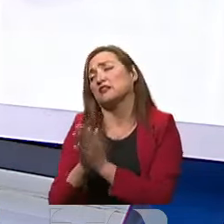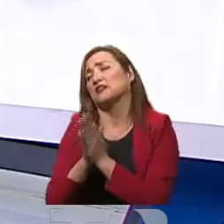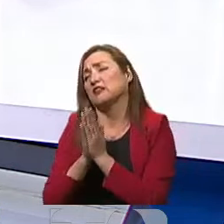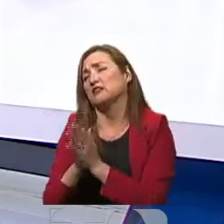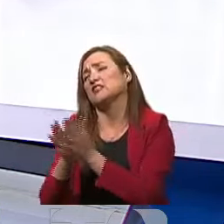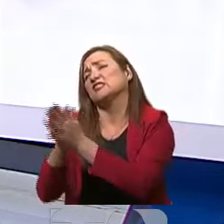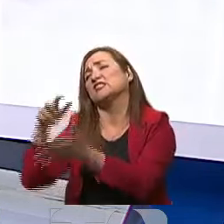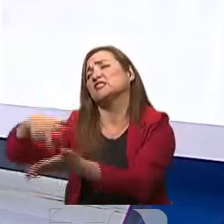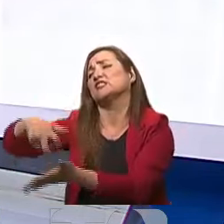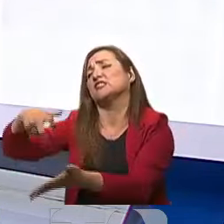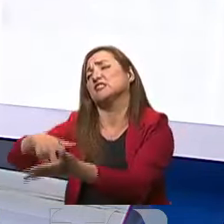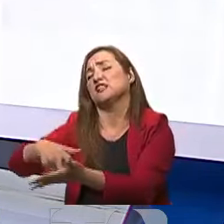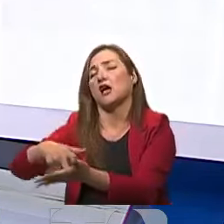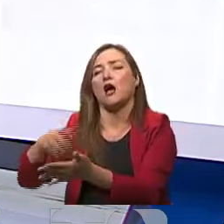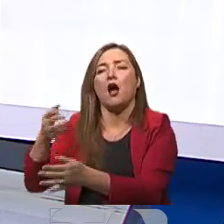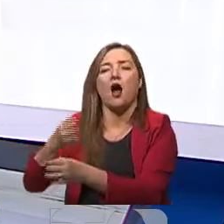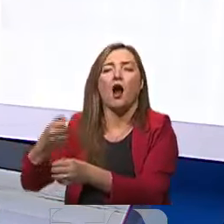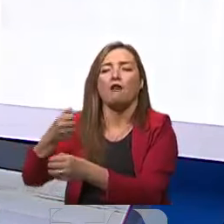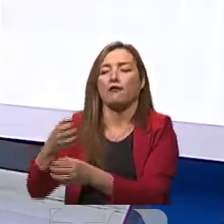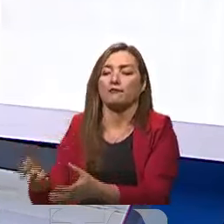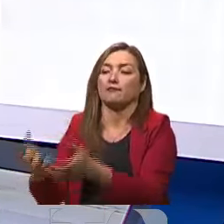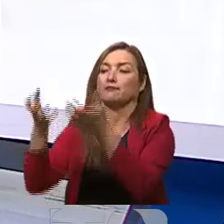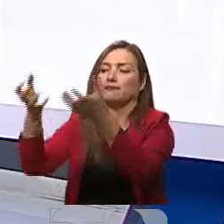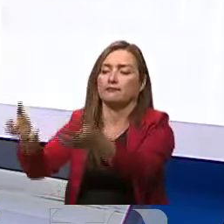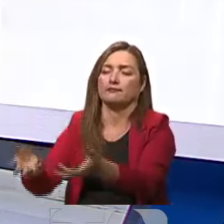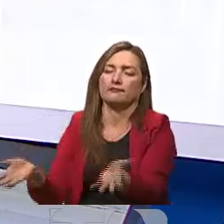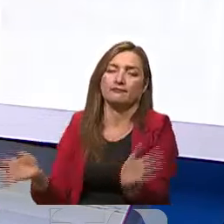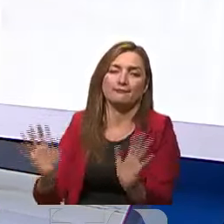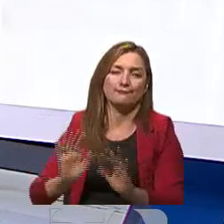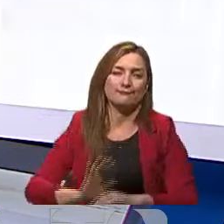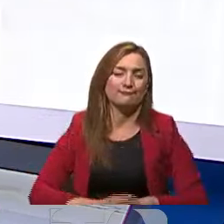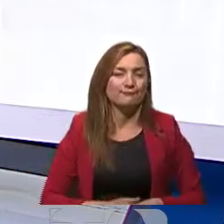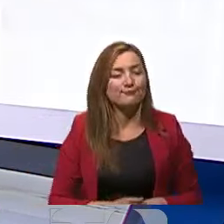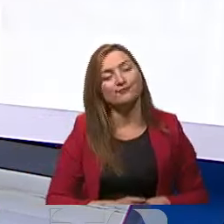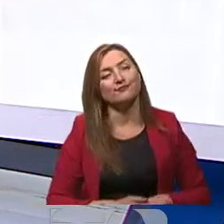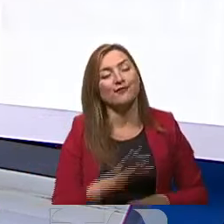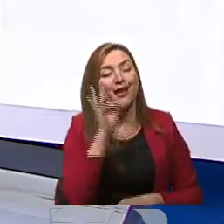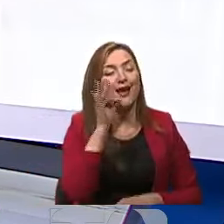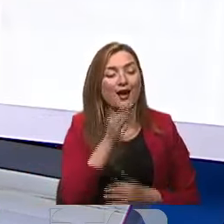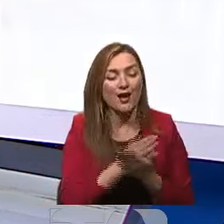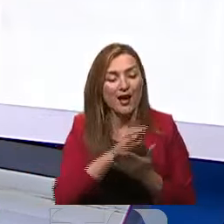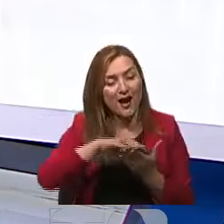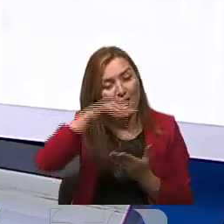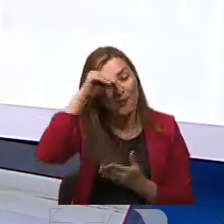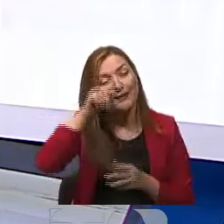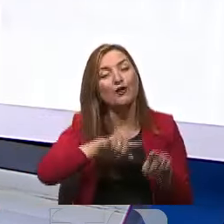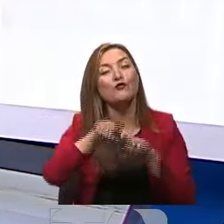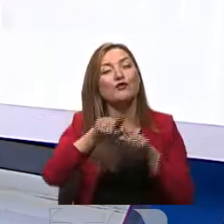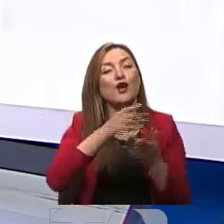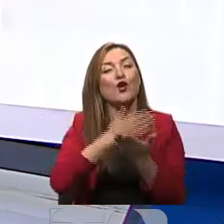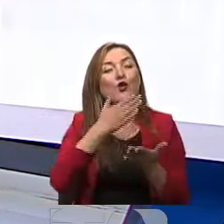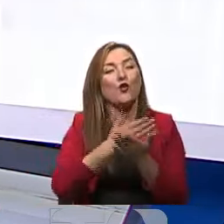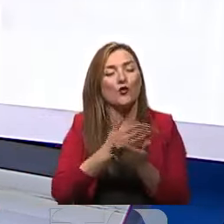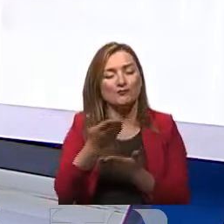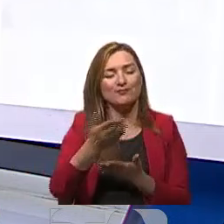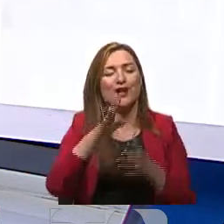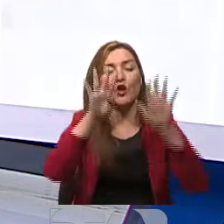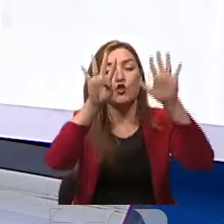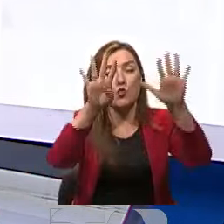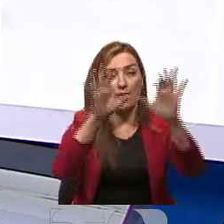pero le rogué. Está bien, bueno, está bien, bueno, no me va a quedar mal. No ruegues, si quieren comer rico y aprender a emplatar, no se pierdan hoy la final de MasterChef